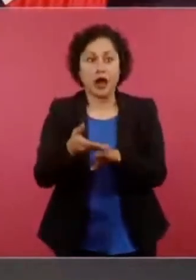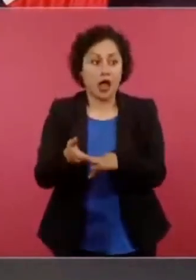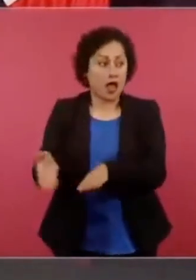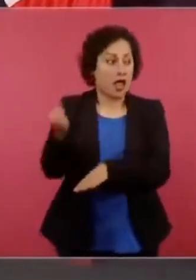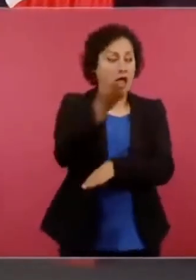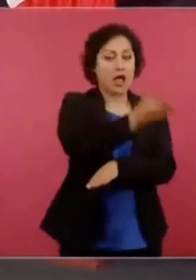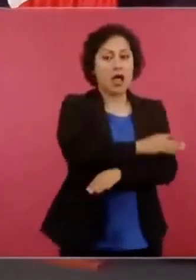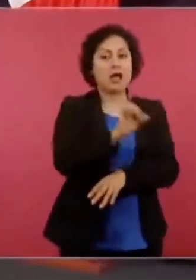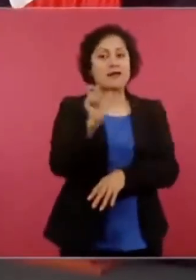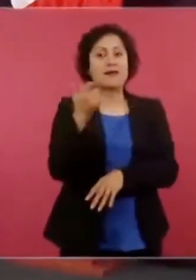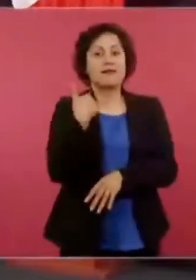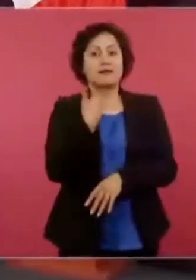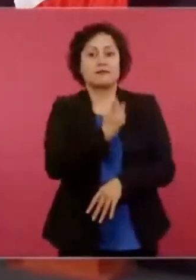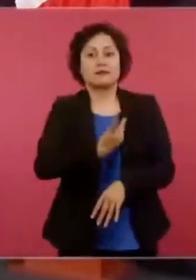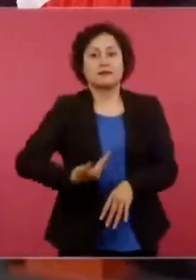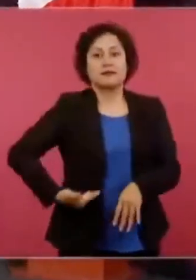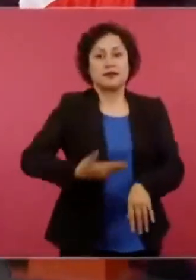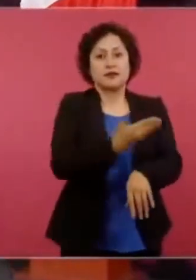Lo peor.